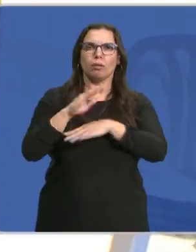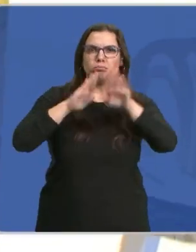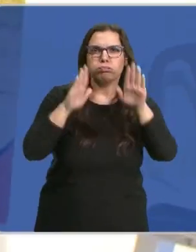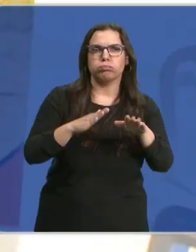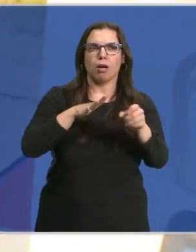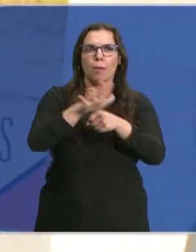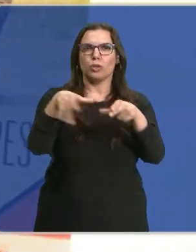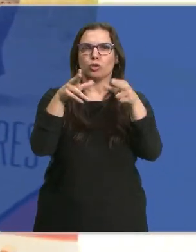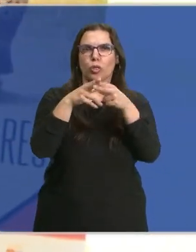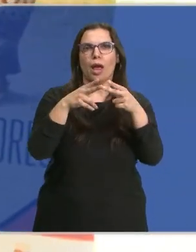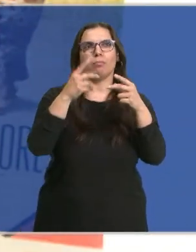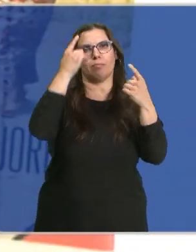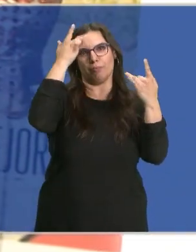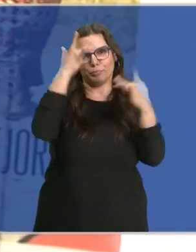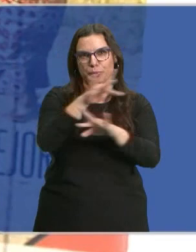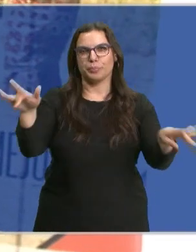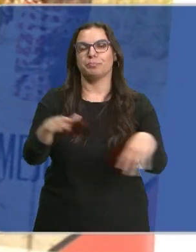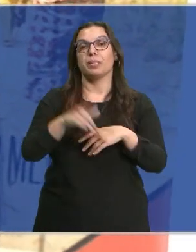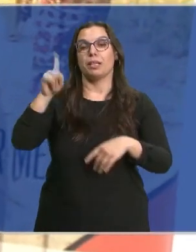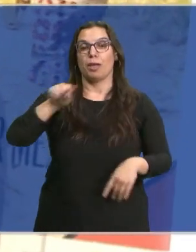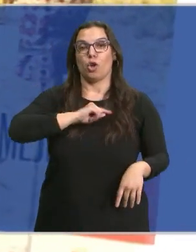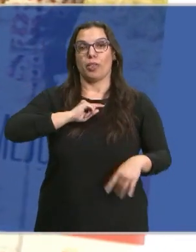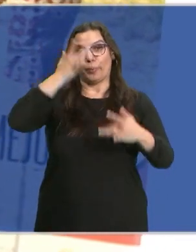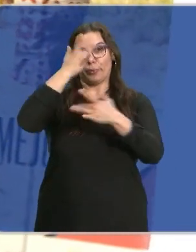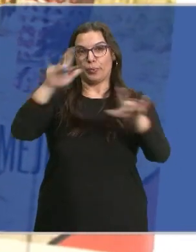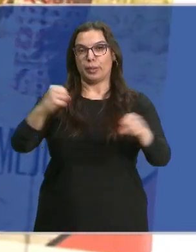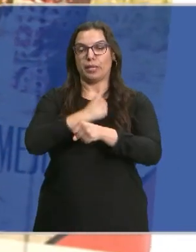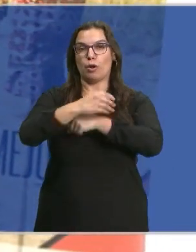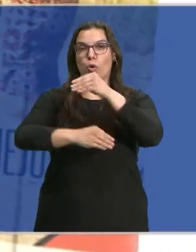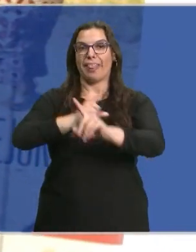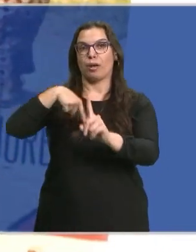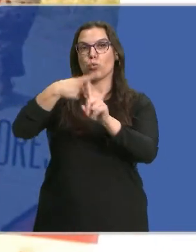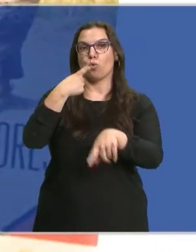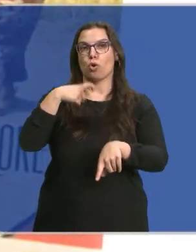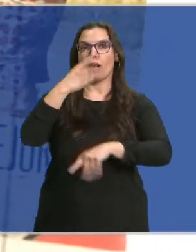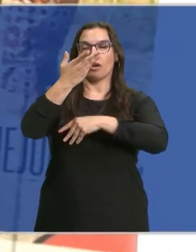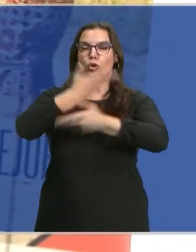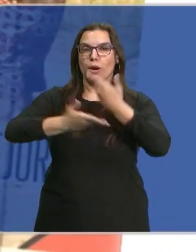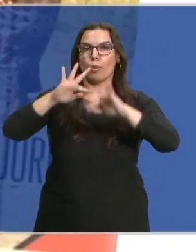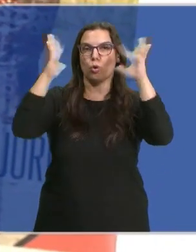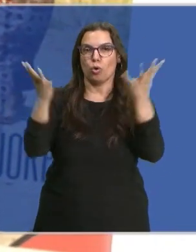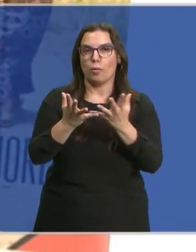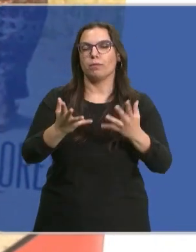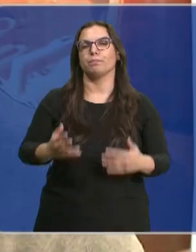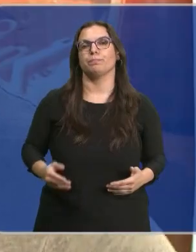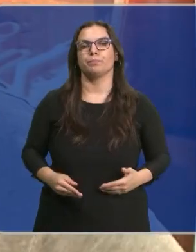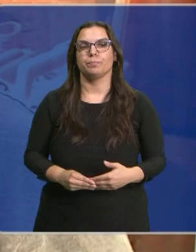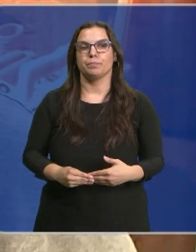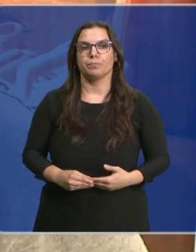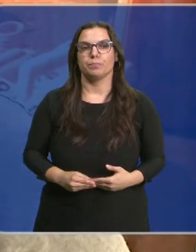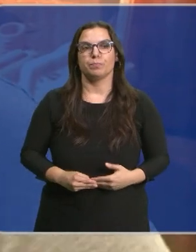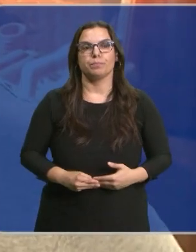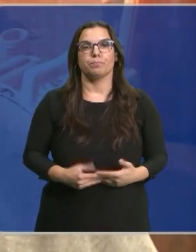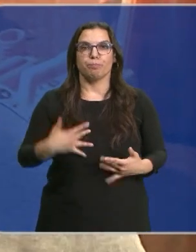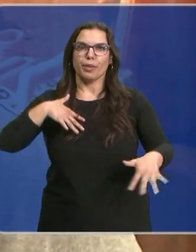social. Para concienciar sobre la labor que hace Cruz Roja en la cooperación global de la vida humanitaria y ese tipo de cosas. Que